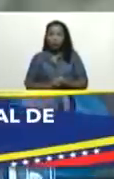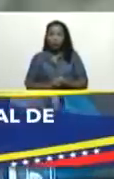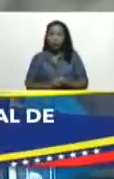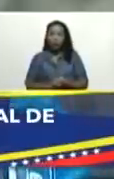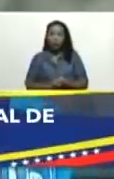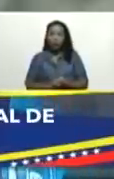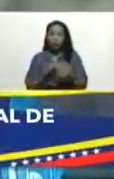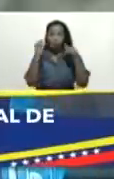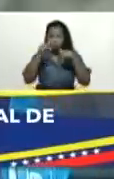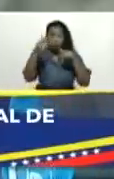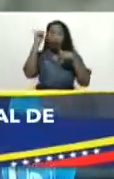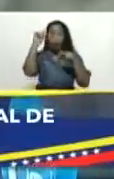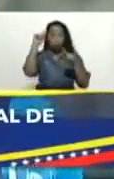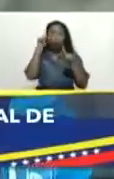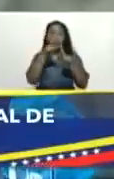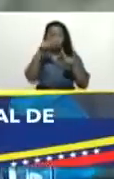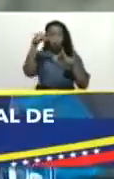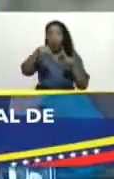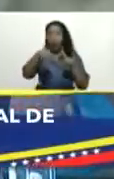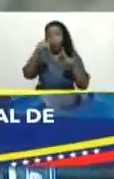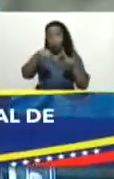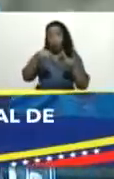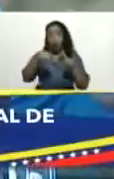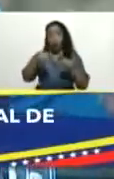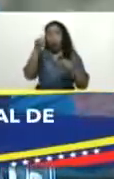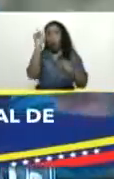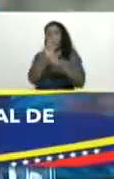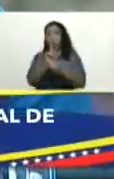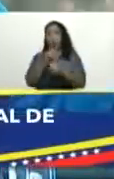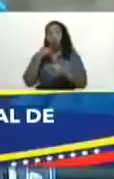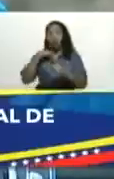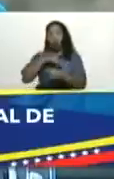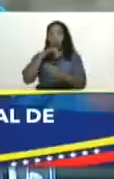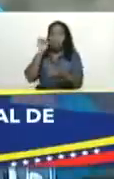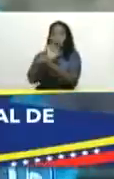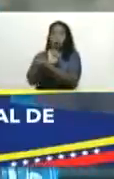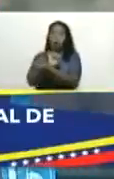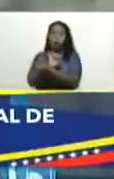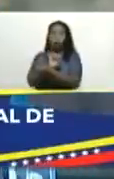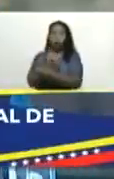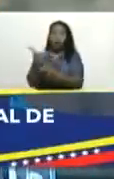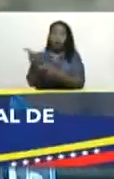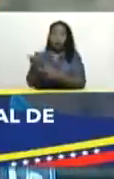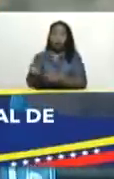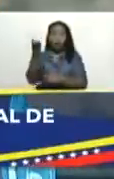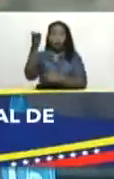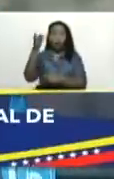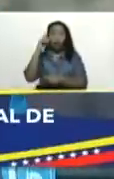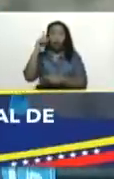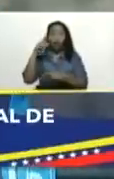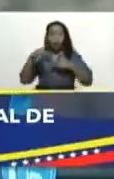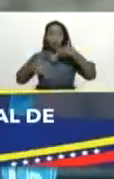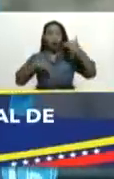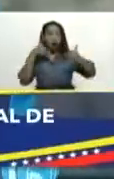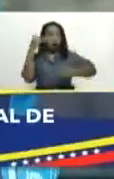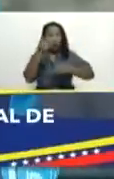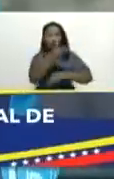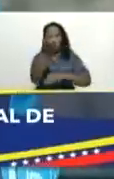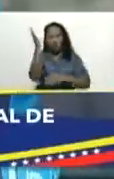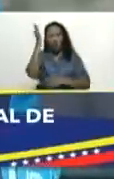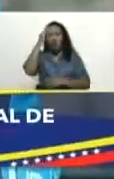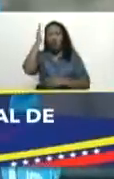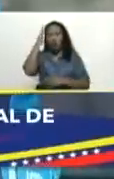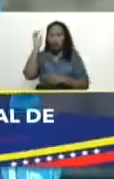Ahorita tenemos una meta. No solamente fueron capturados buena parte de esas mafias, como ustedes saben,